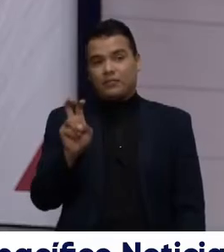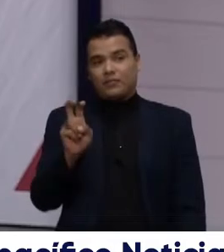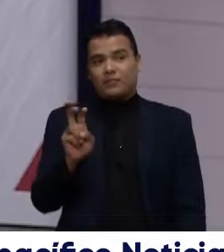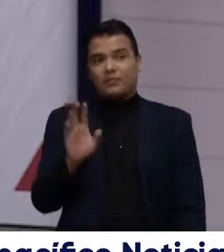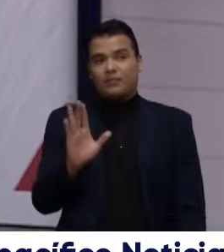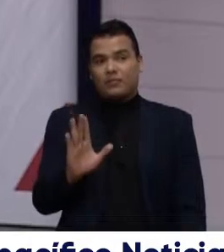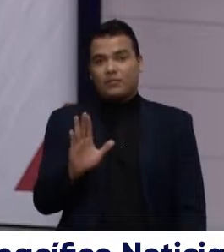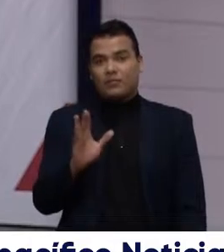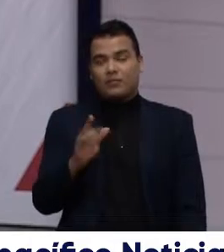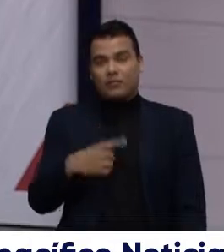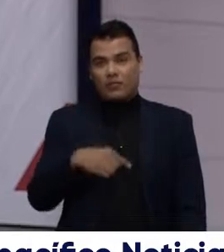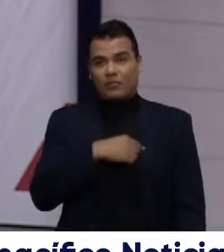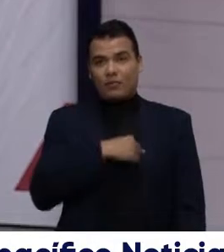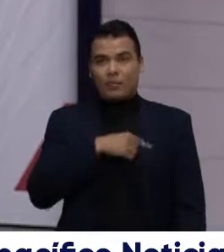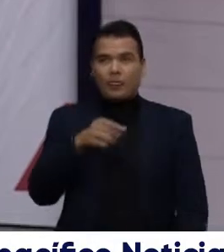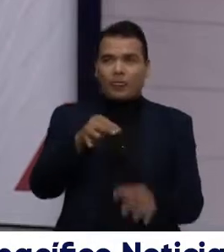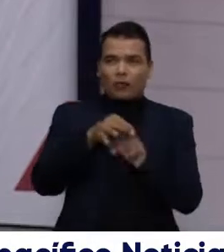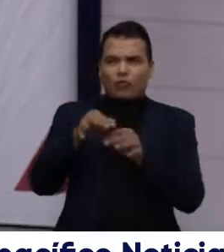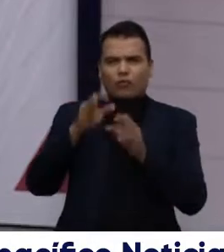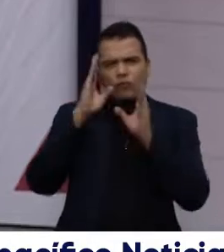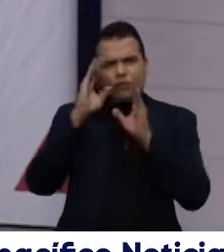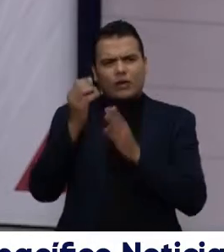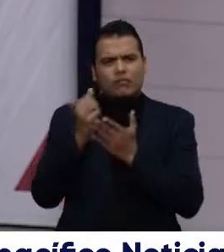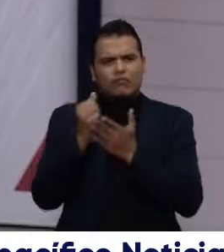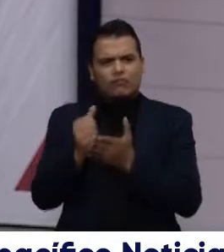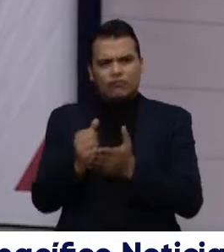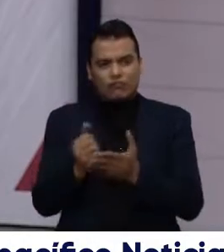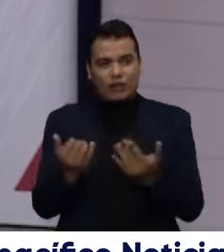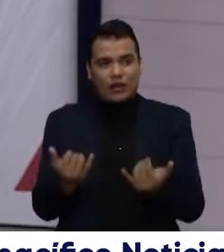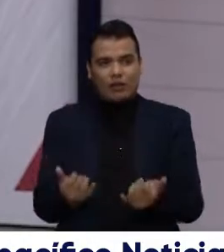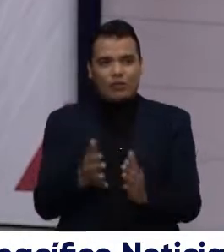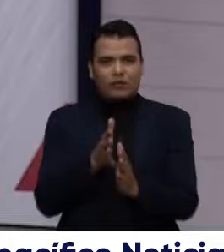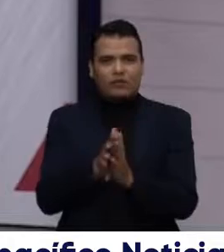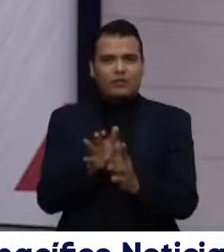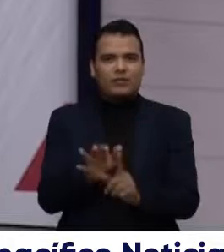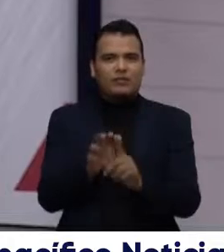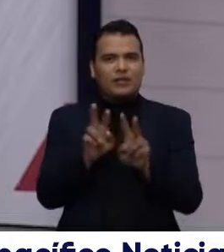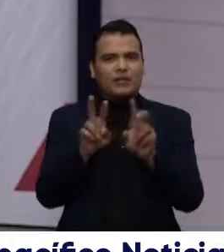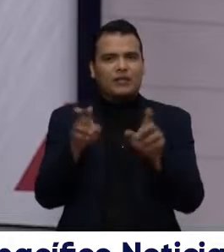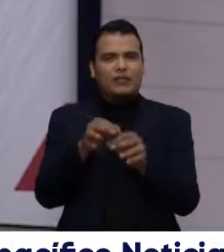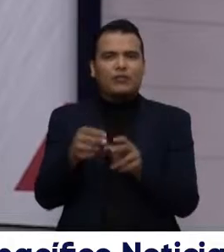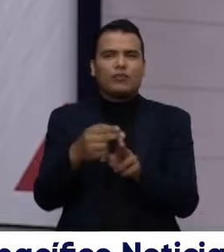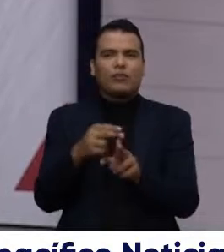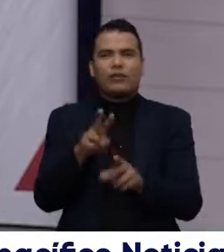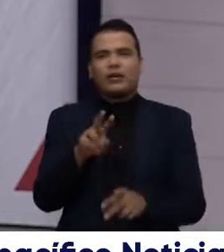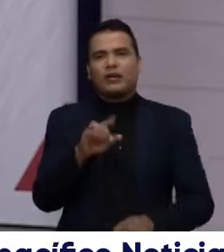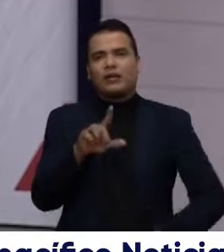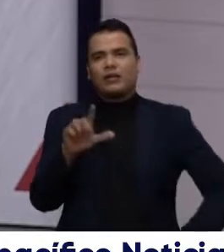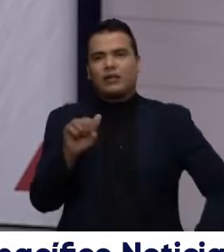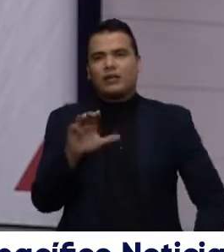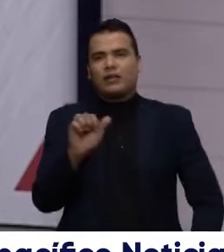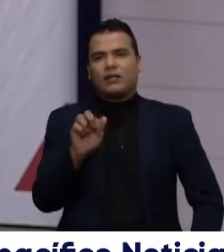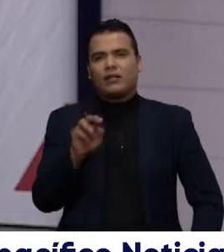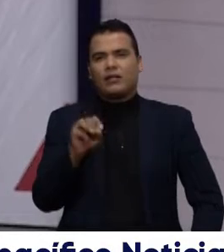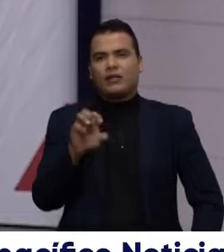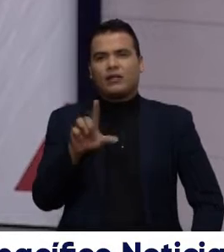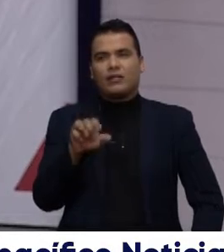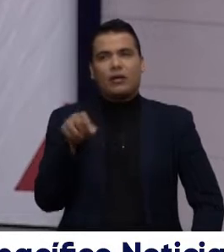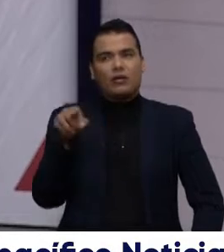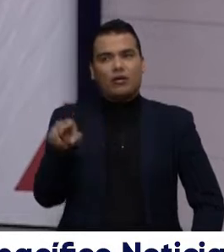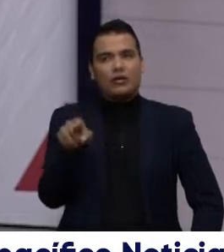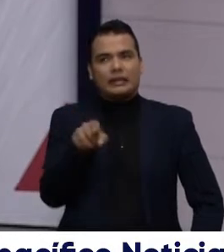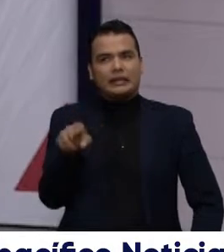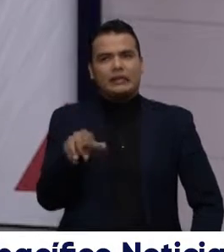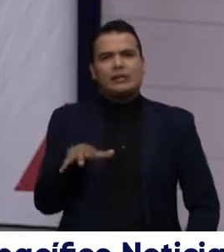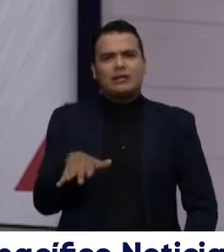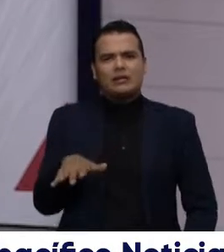Telepacífico Noticias es rural. Les presentamos la segunda parte de nuestro informe especial sobre el mal estado de las vías en el corregimiento de Villa